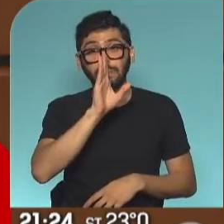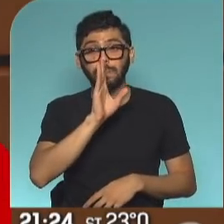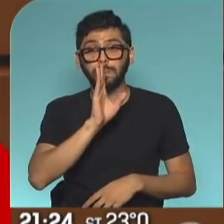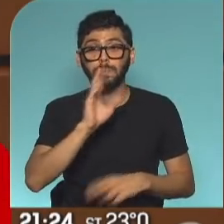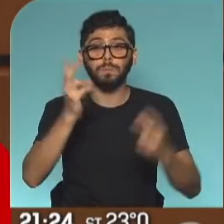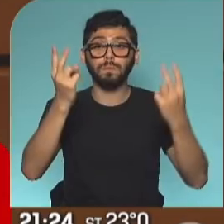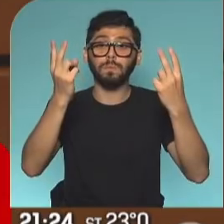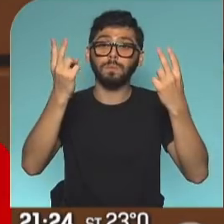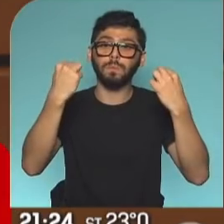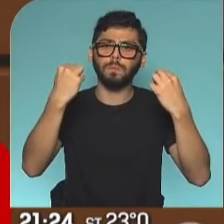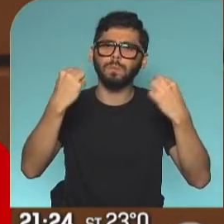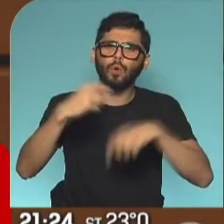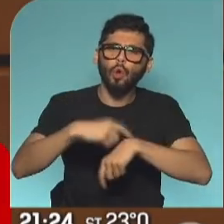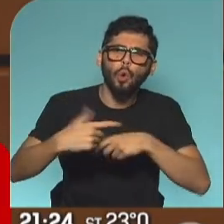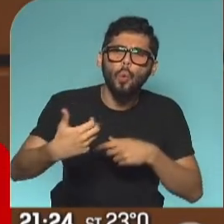alzar la voz?